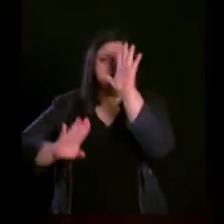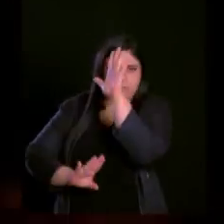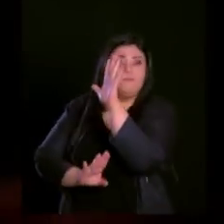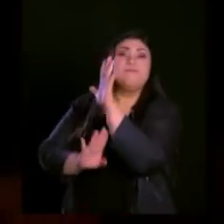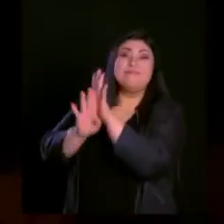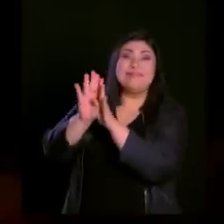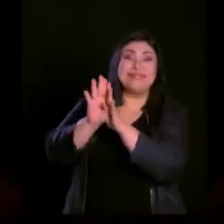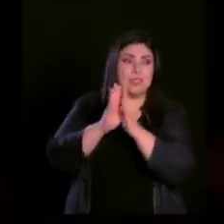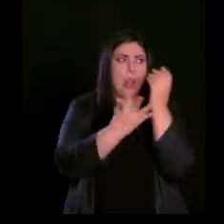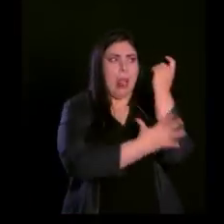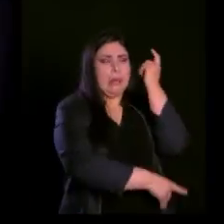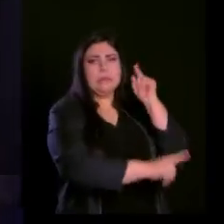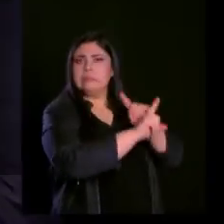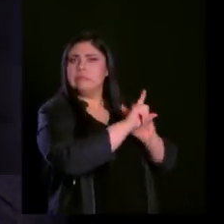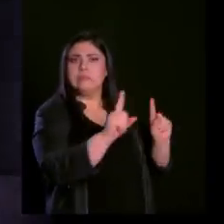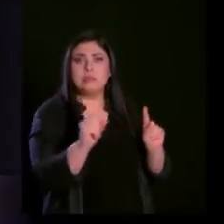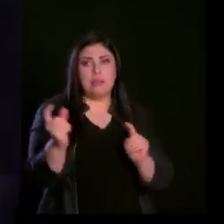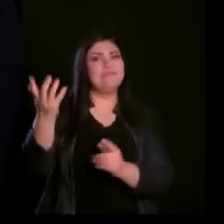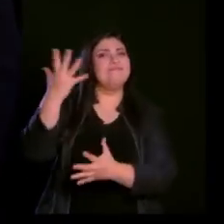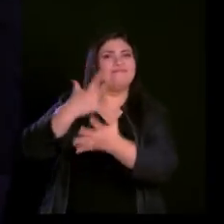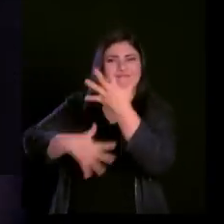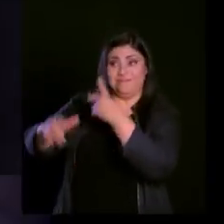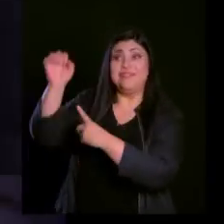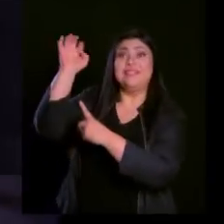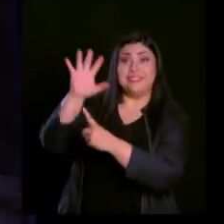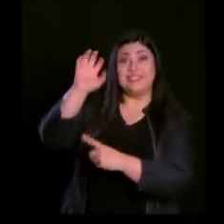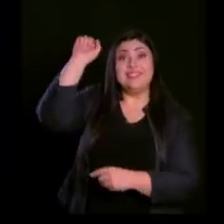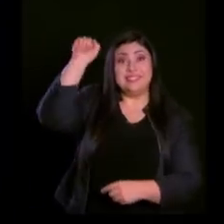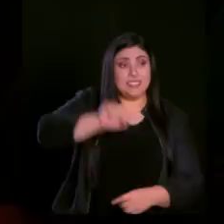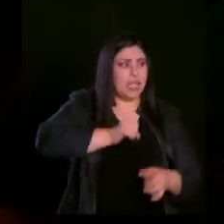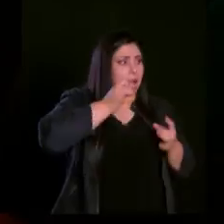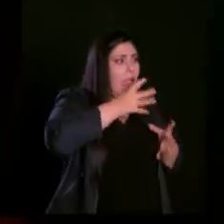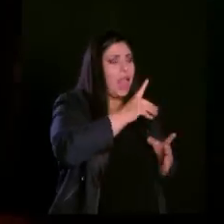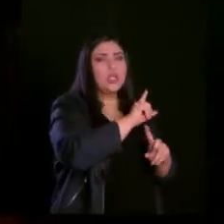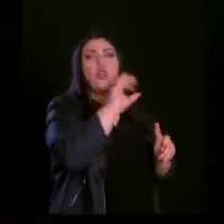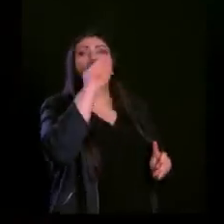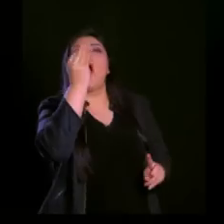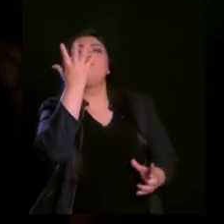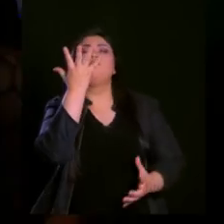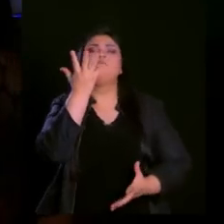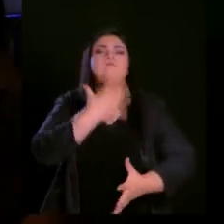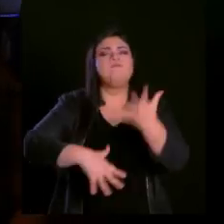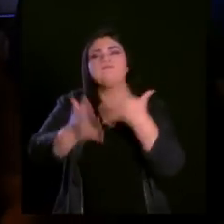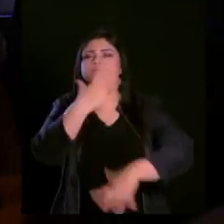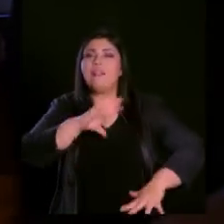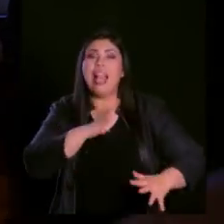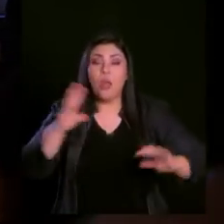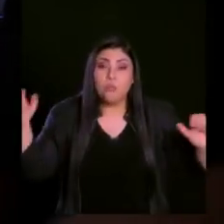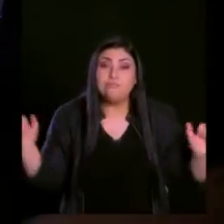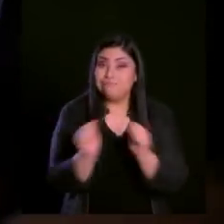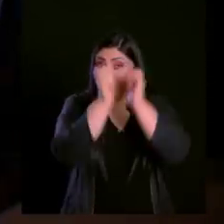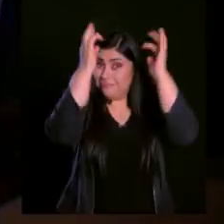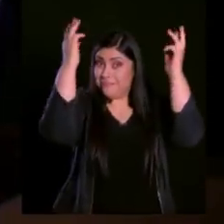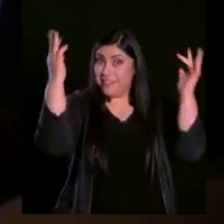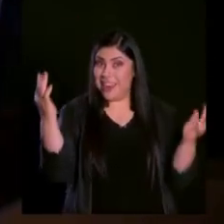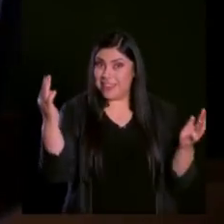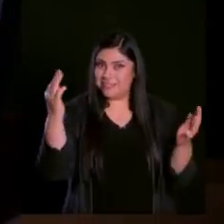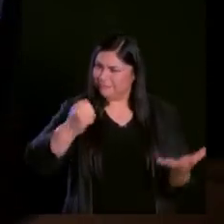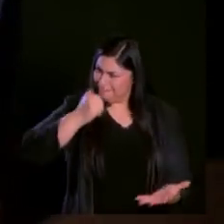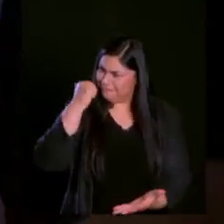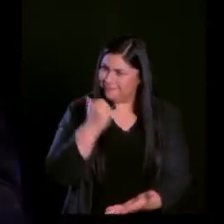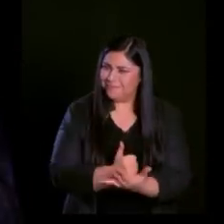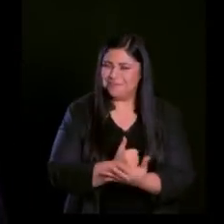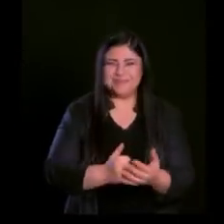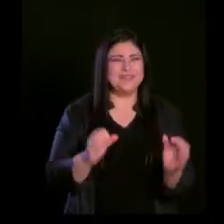y no de pobreza de bendición y no de maldición Porque en mi boca muy